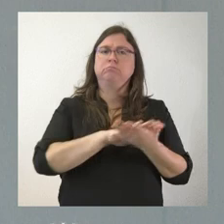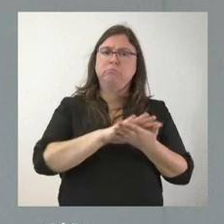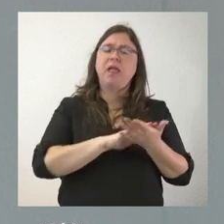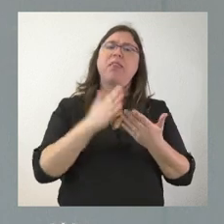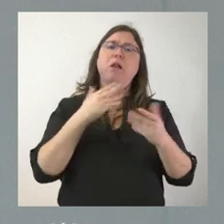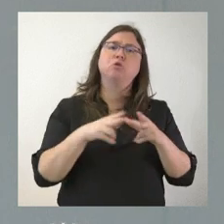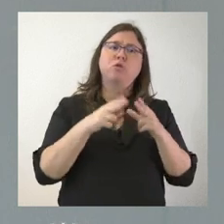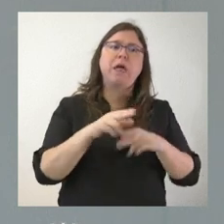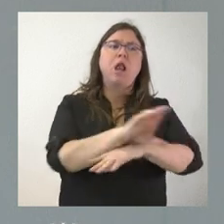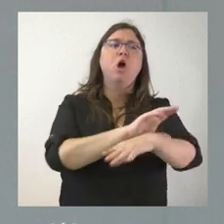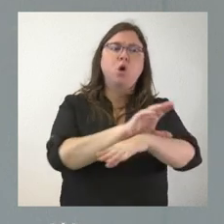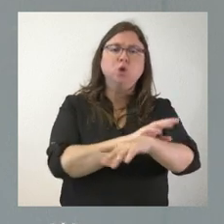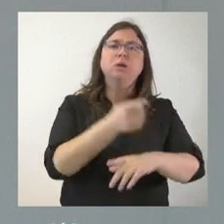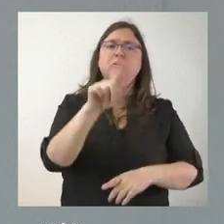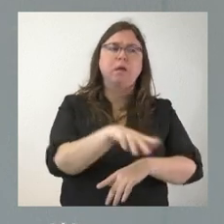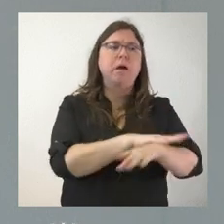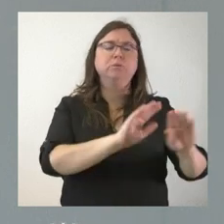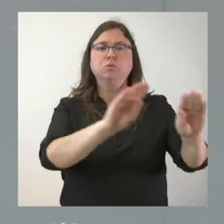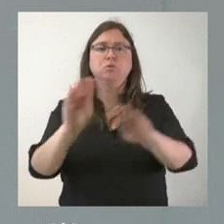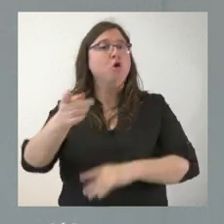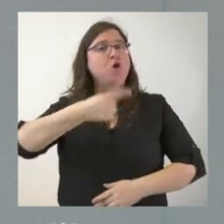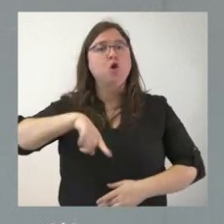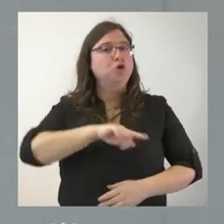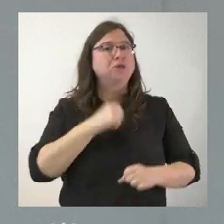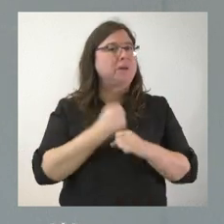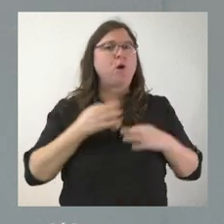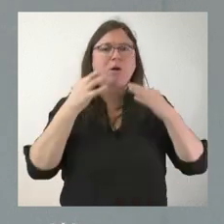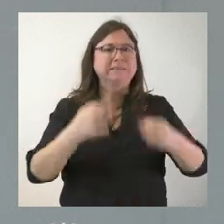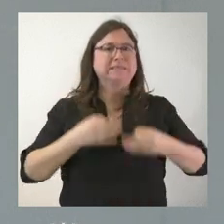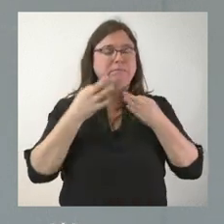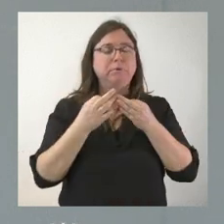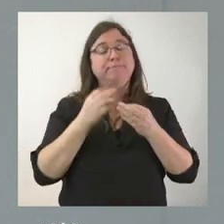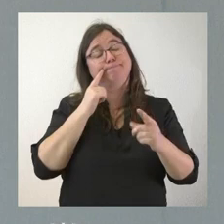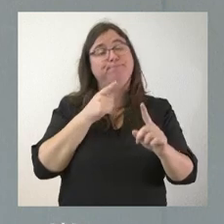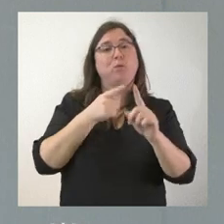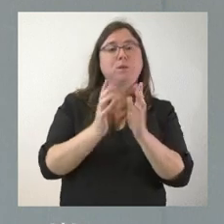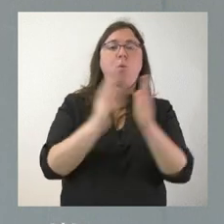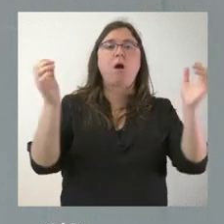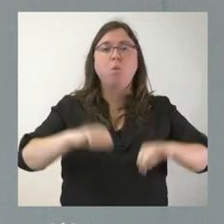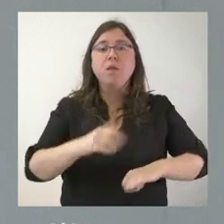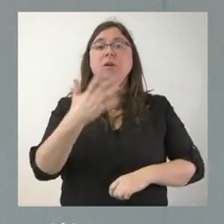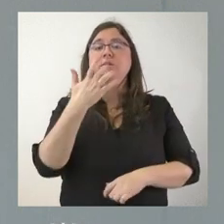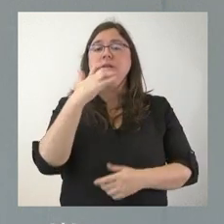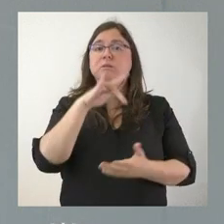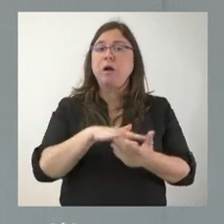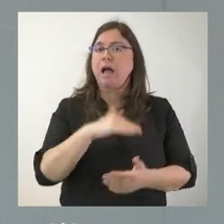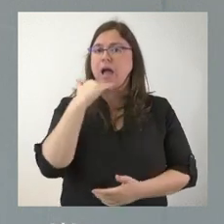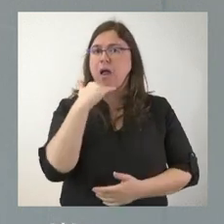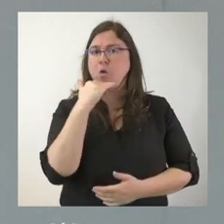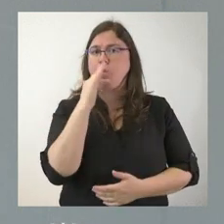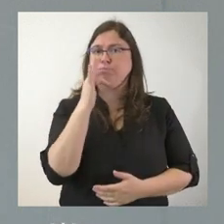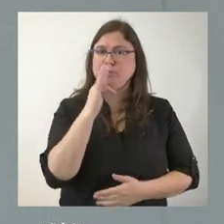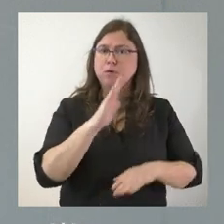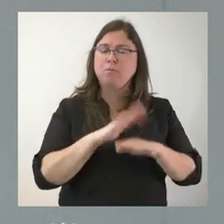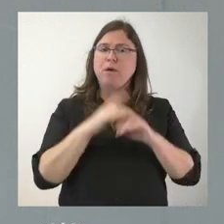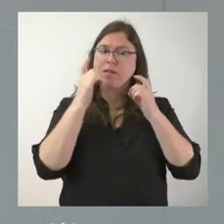consejeros también lo están haciendo esos ámbitos competenciales nosotros trabajamos siempre por la vía del acuerdo si encontramos una disposición favorable para intentar